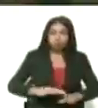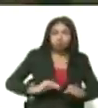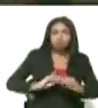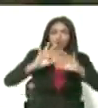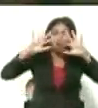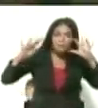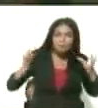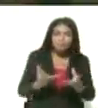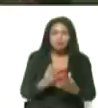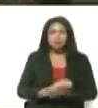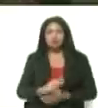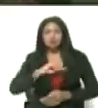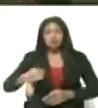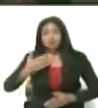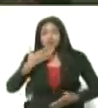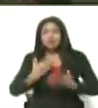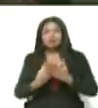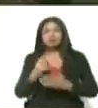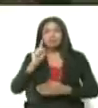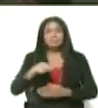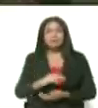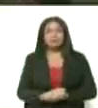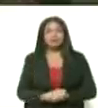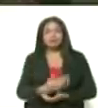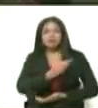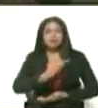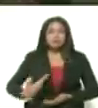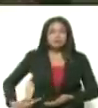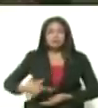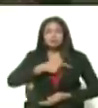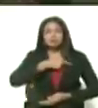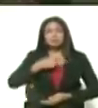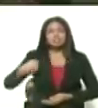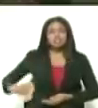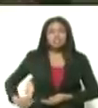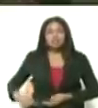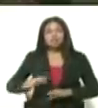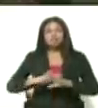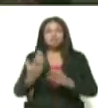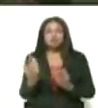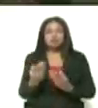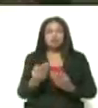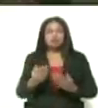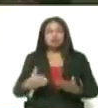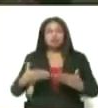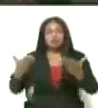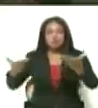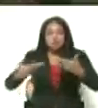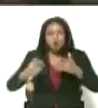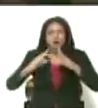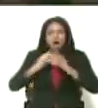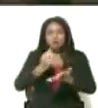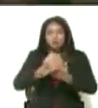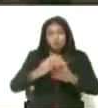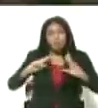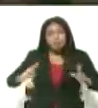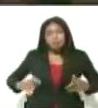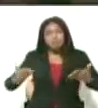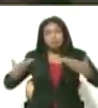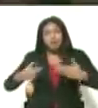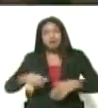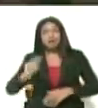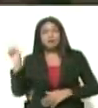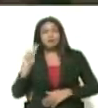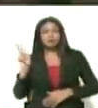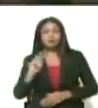momento, nuestro agradecimiento a la República Popular China por la generosidad en la ayuda humanitaria que ha brindado a